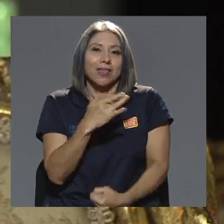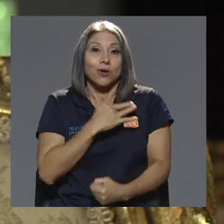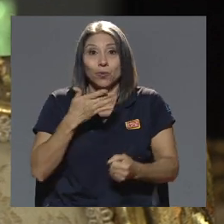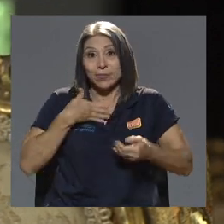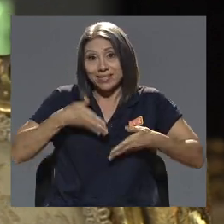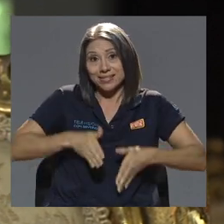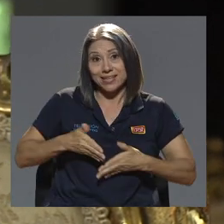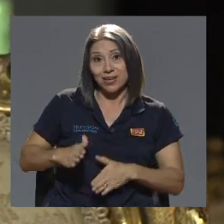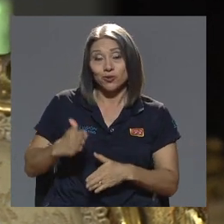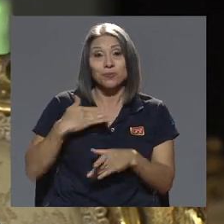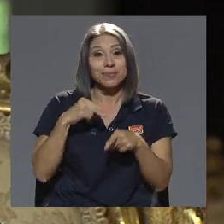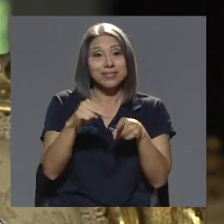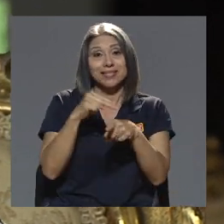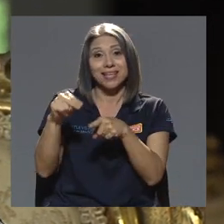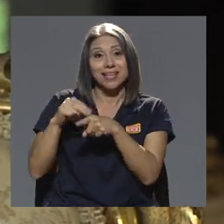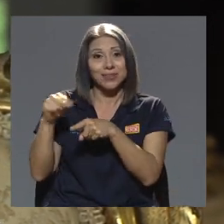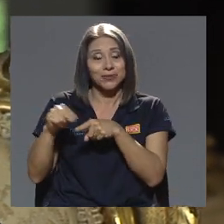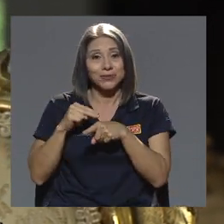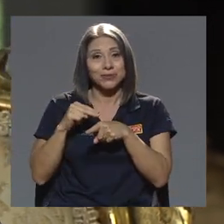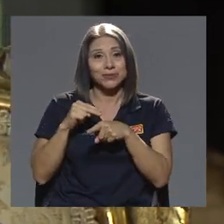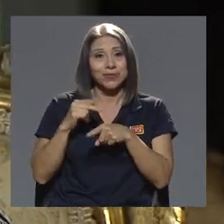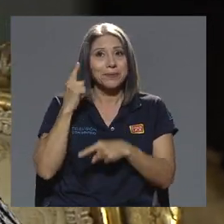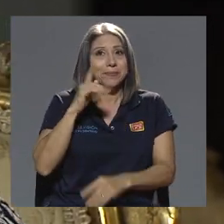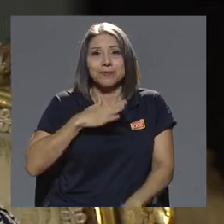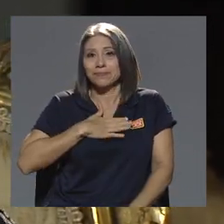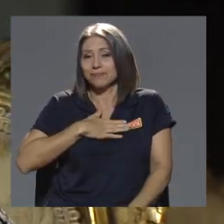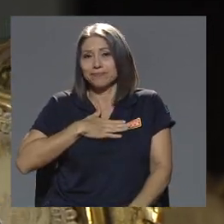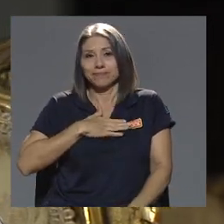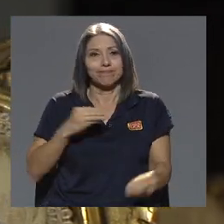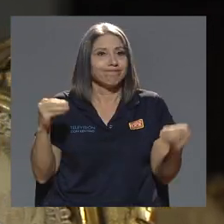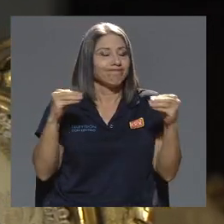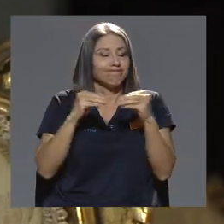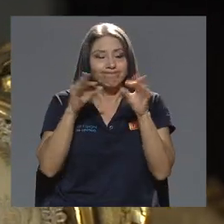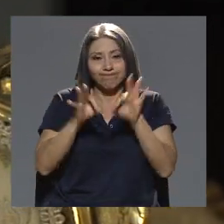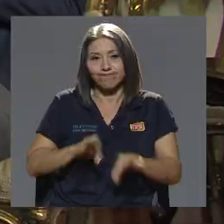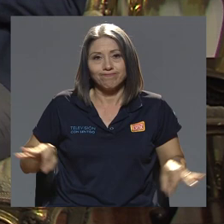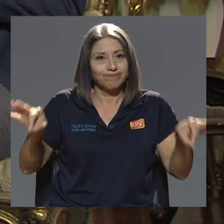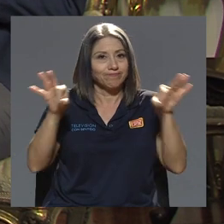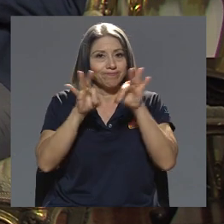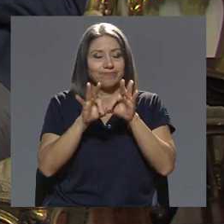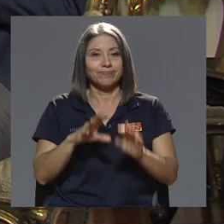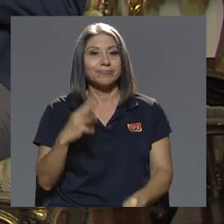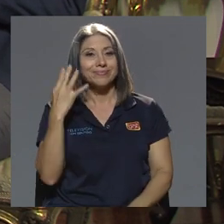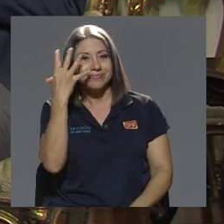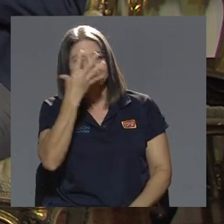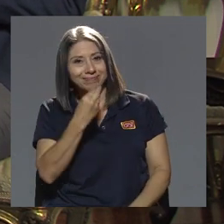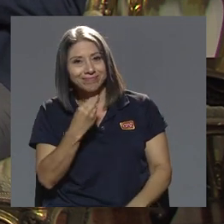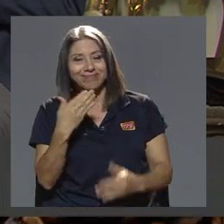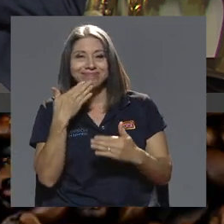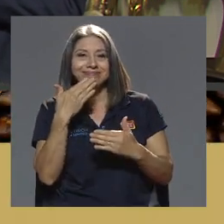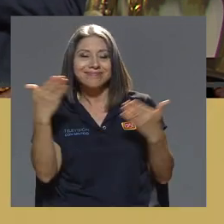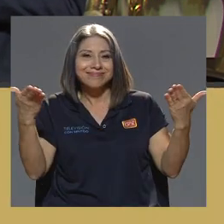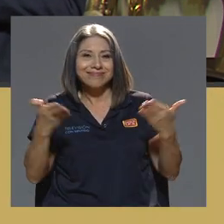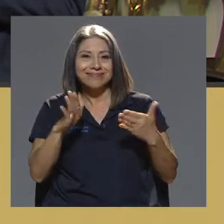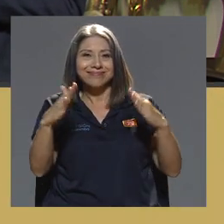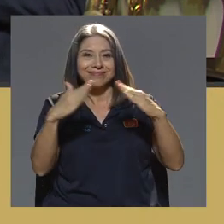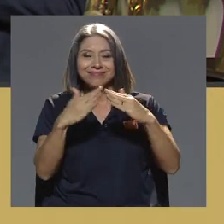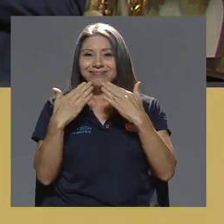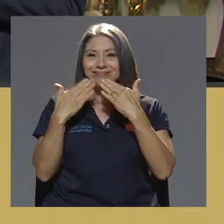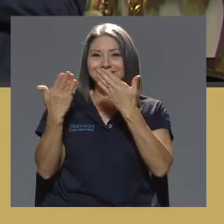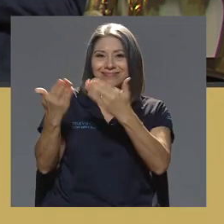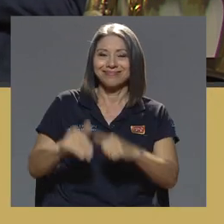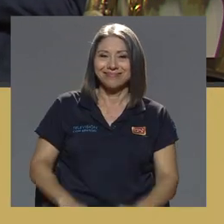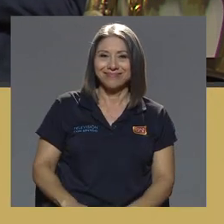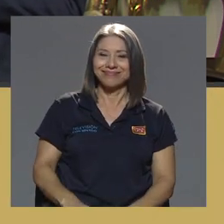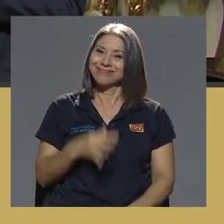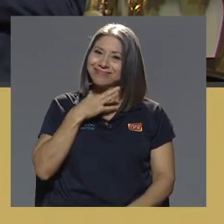nietos, son para mí, bueno, lo más preciado que tengo. Qué lindo. Muchas gracias por recibirnos en su casa. Muchas gracias a usted.